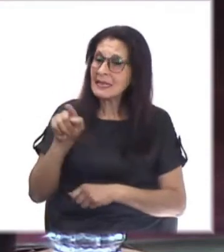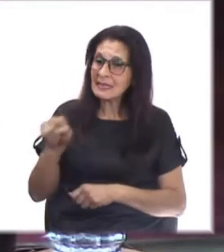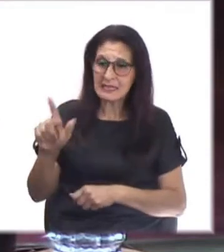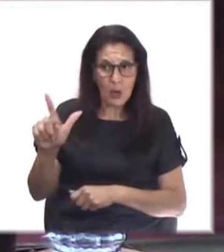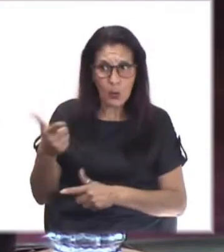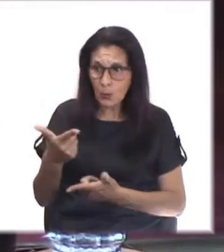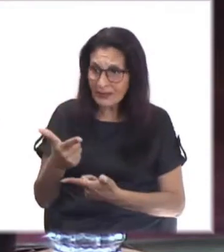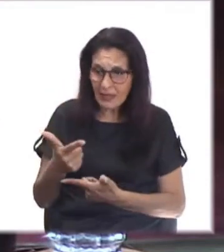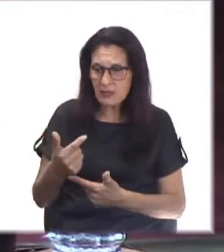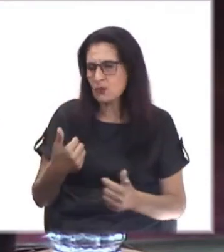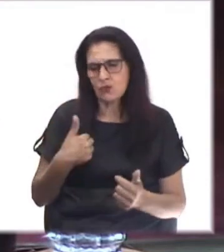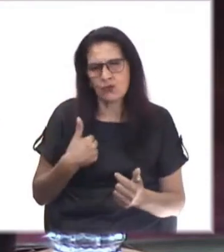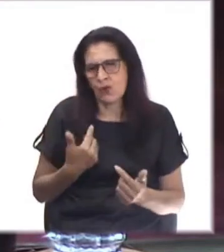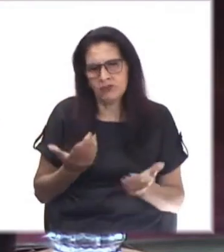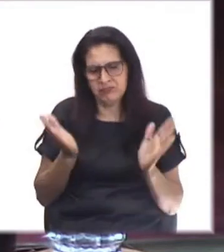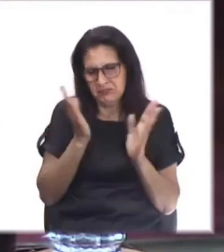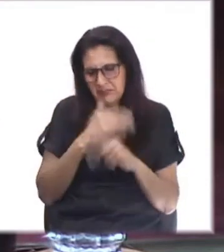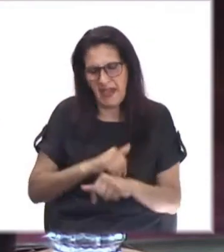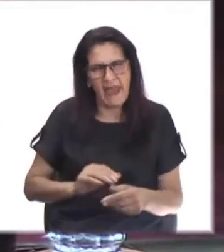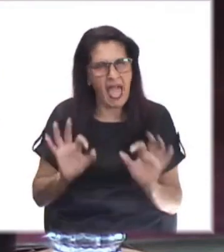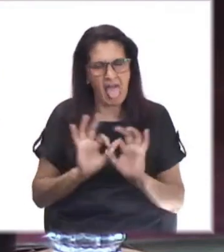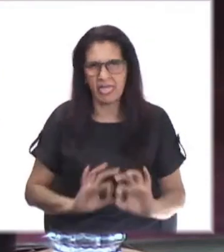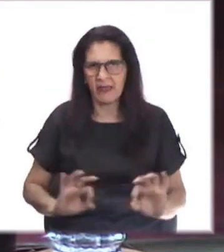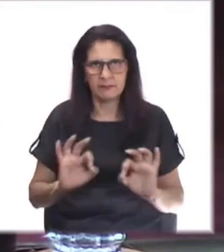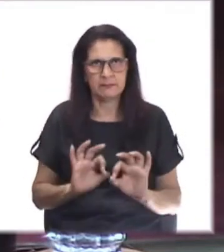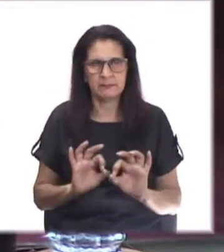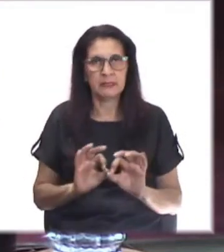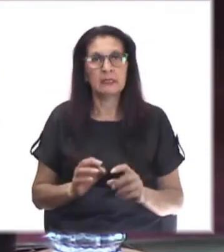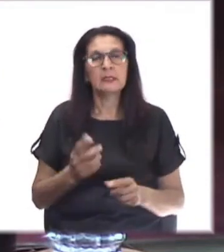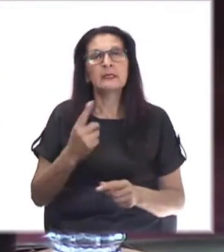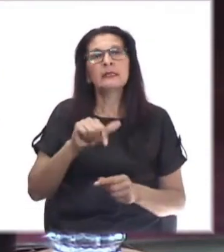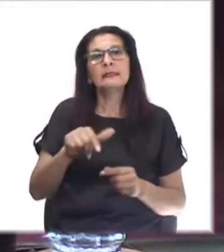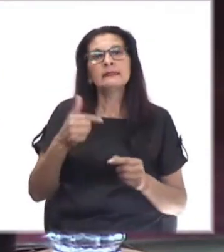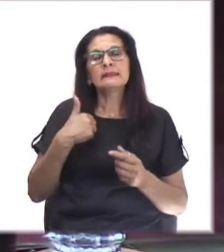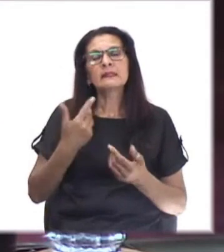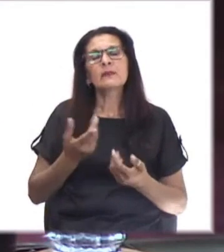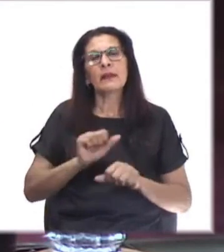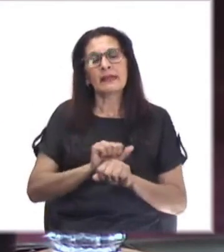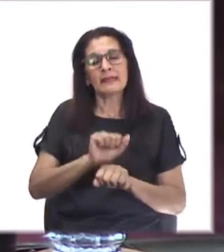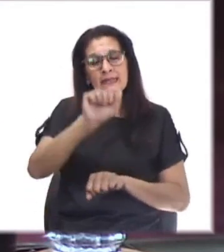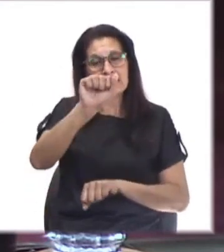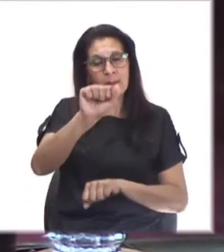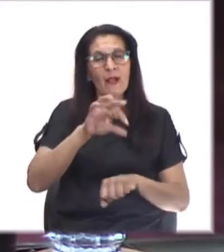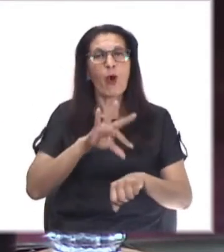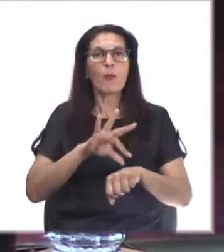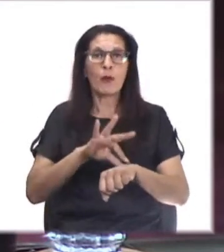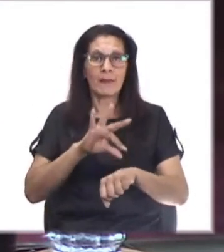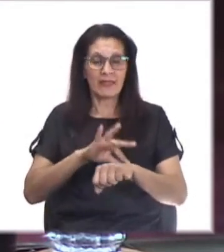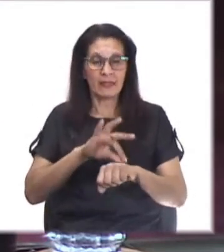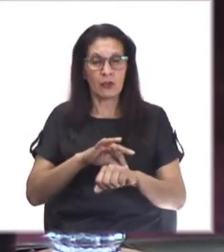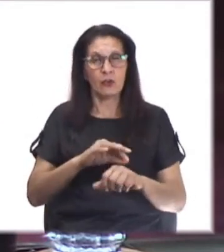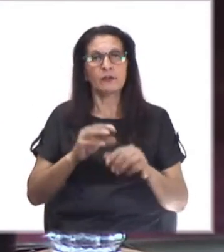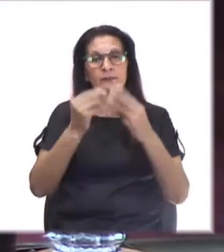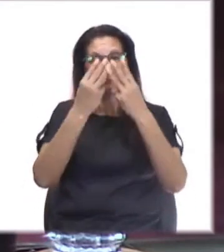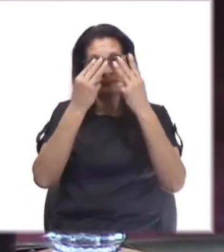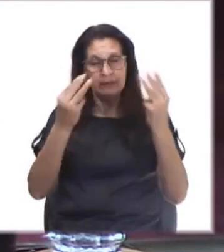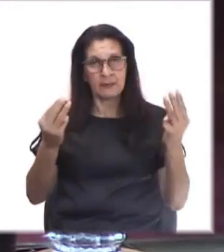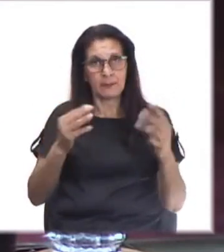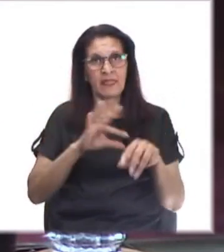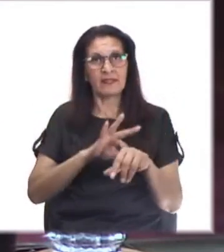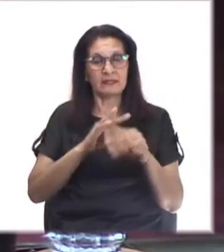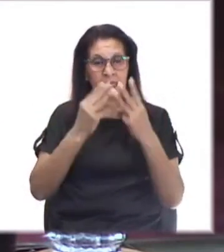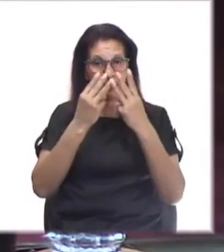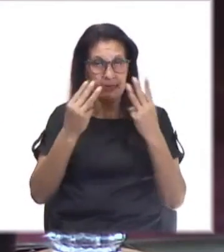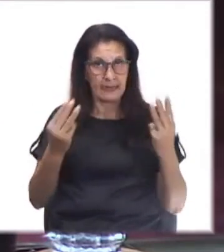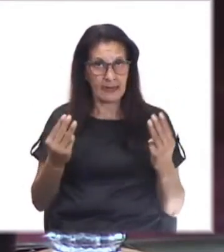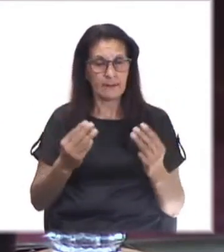hubiera sido nada. Tabaré Vázquez se recibe como médico de Medicina General sugestivamente